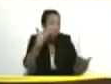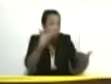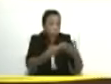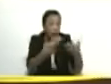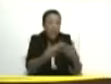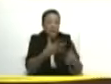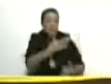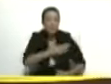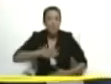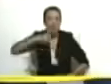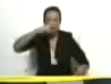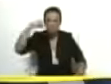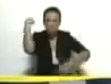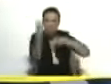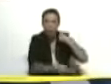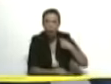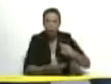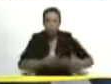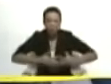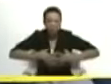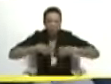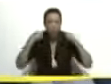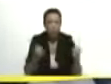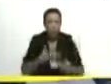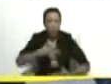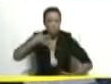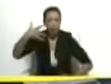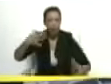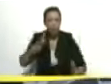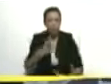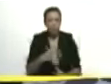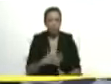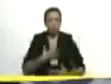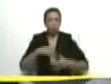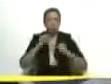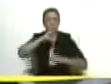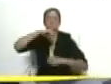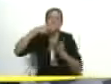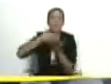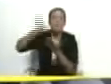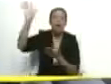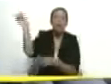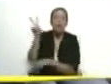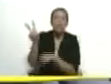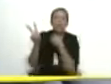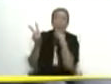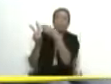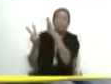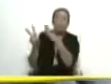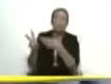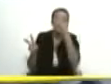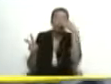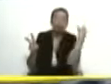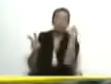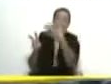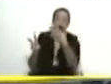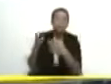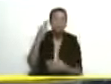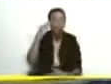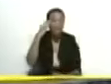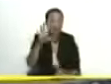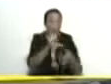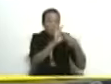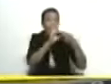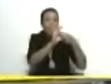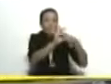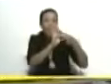el deseo de venganza, el espíritu antipatria, vendepatria. Ya vimos la dependencia